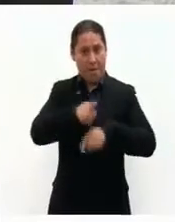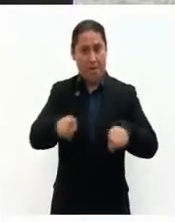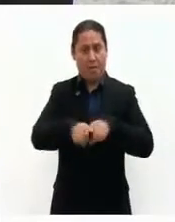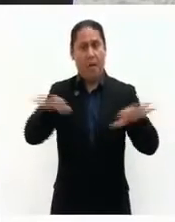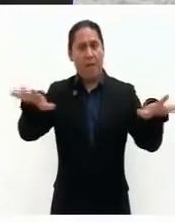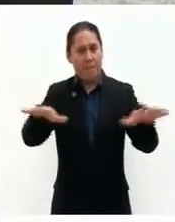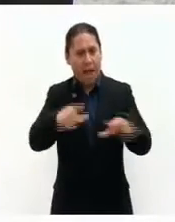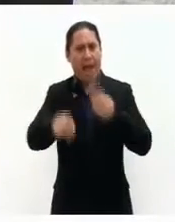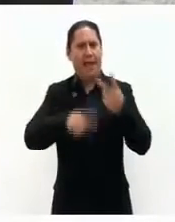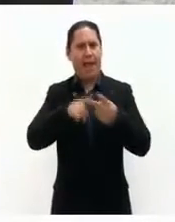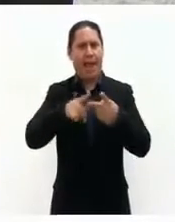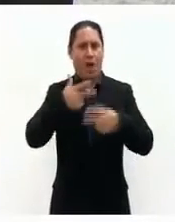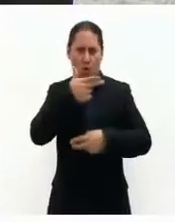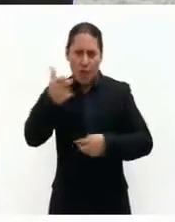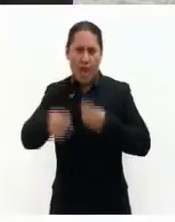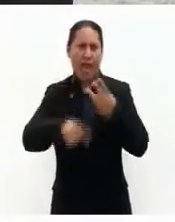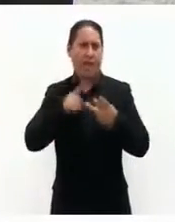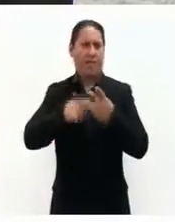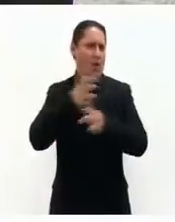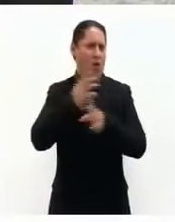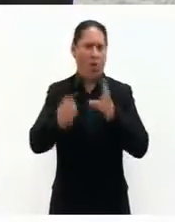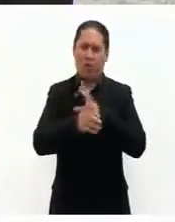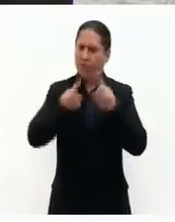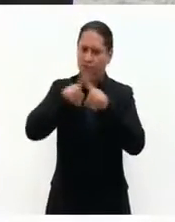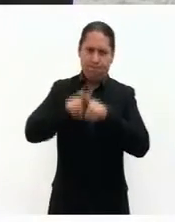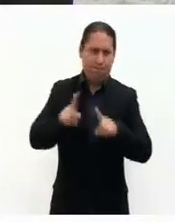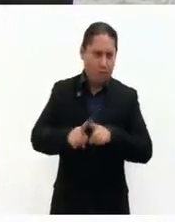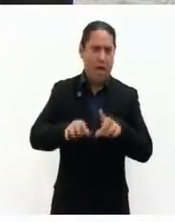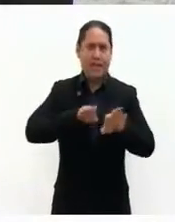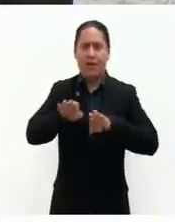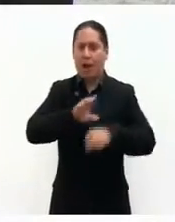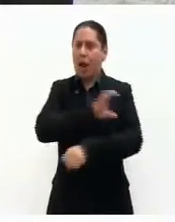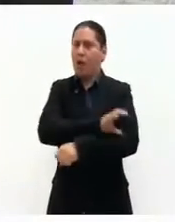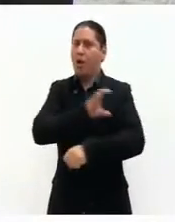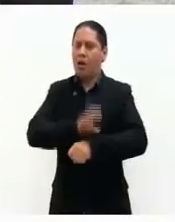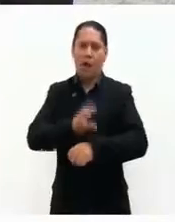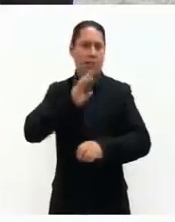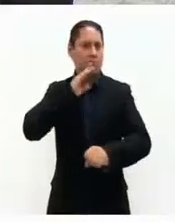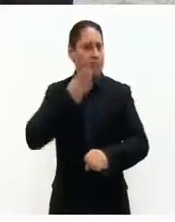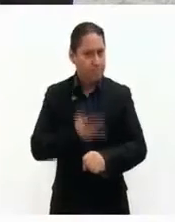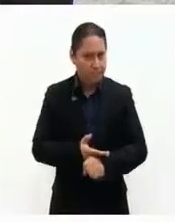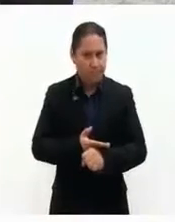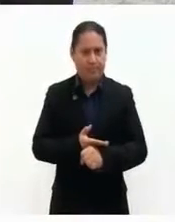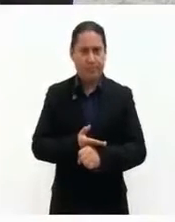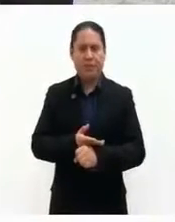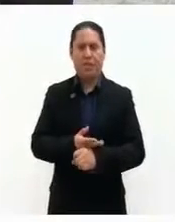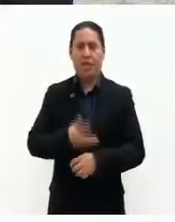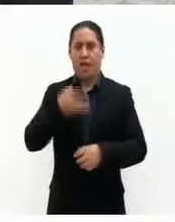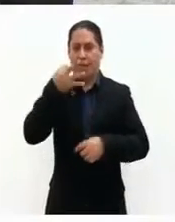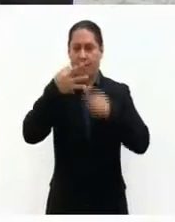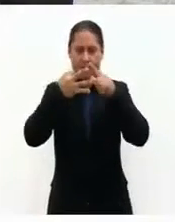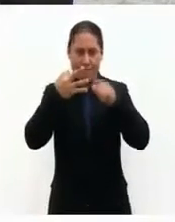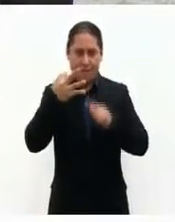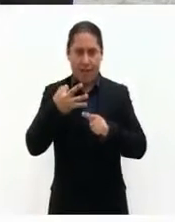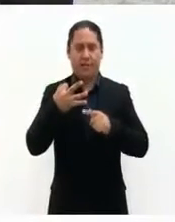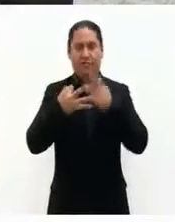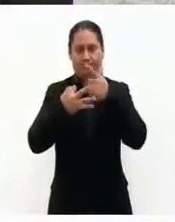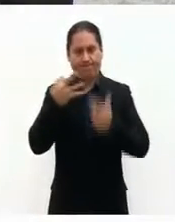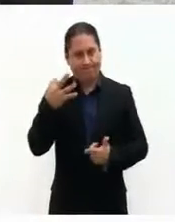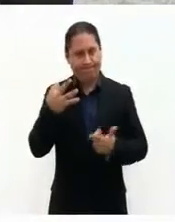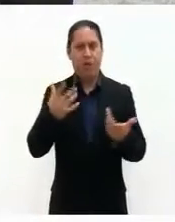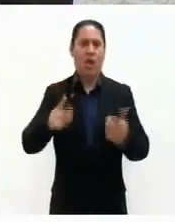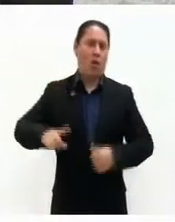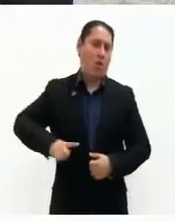actividad, por lo que es fundamental seguir trabajando de forma coordinada y corresponsable con las tres órdenes de gobierno para